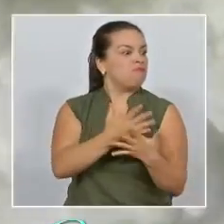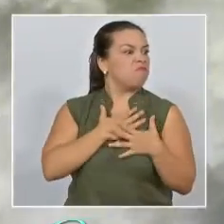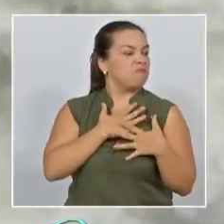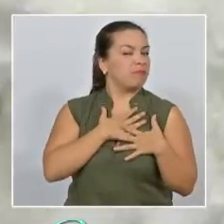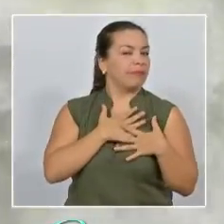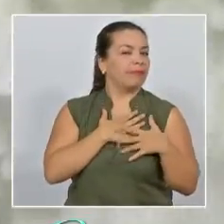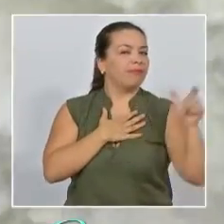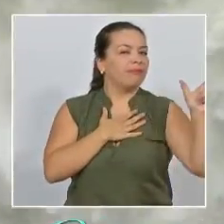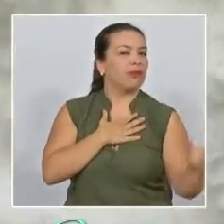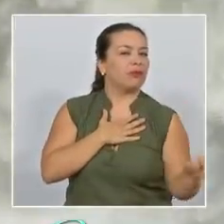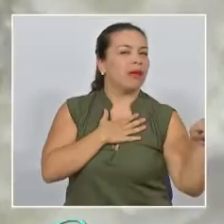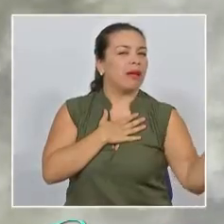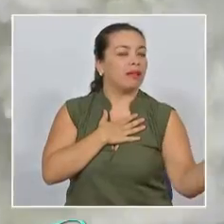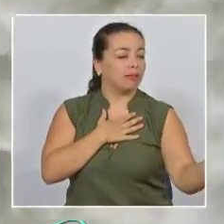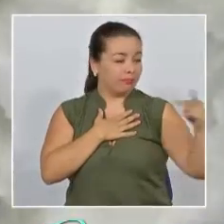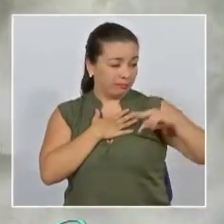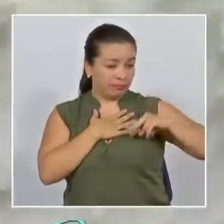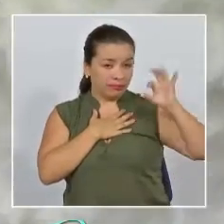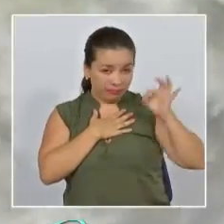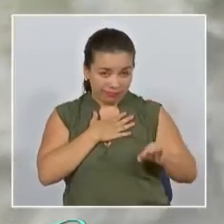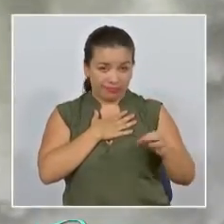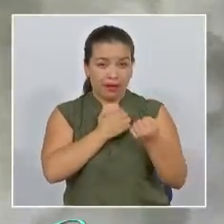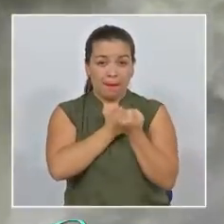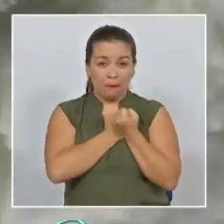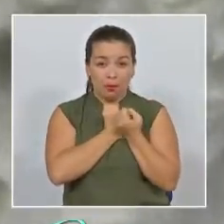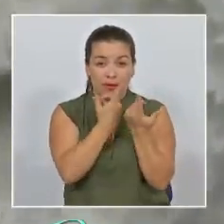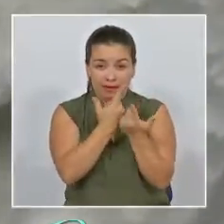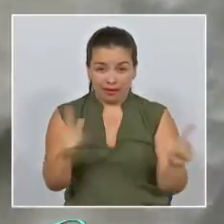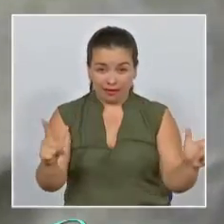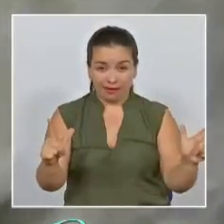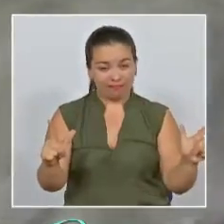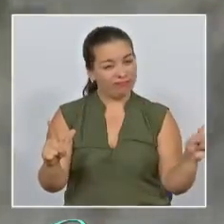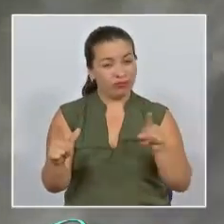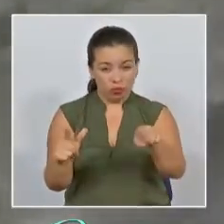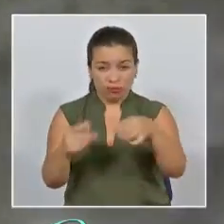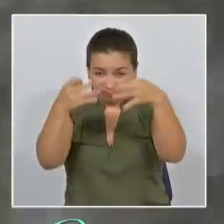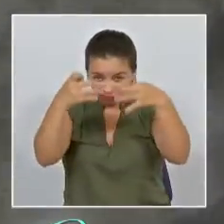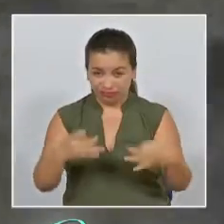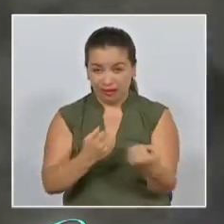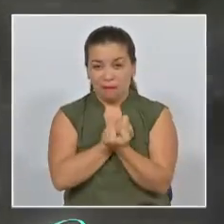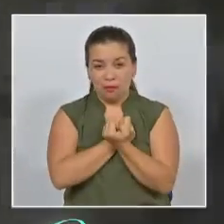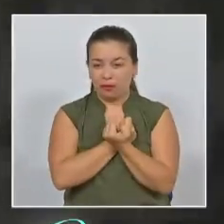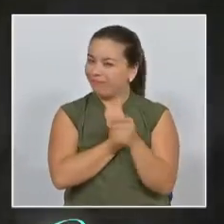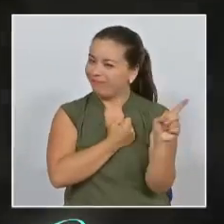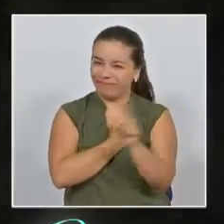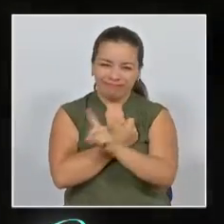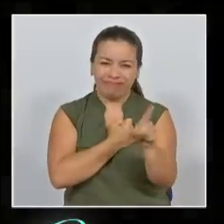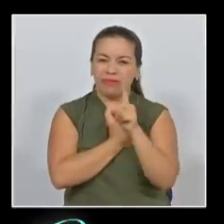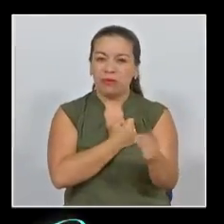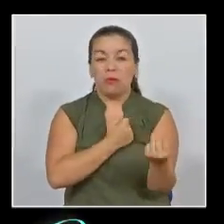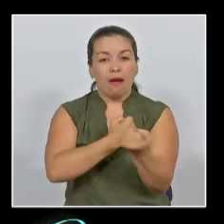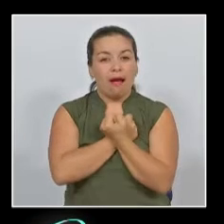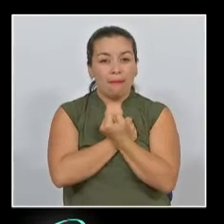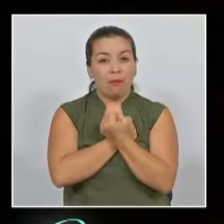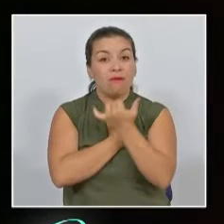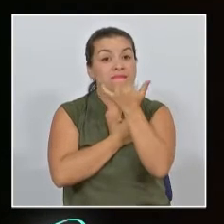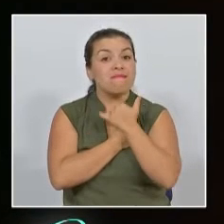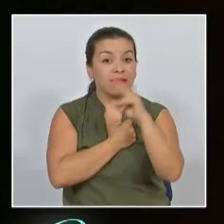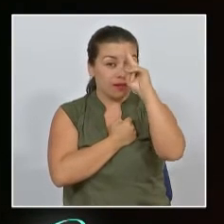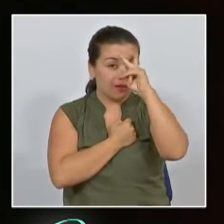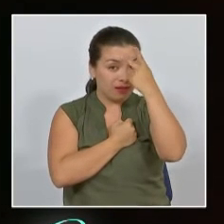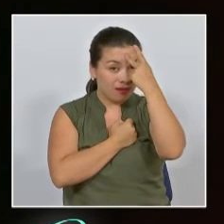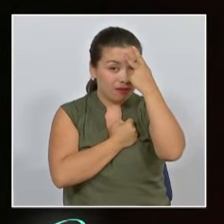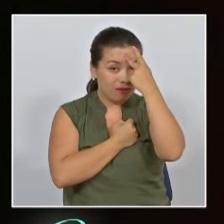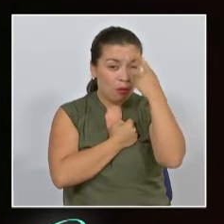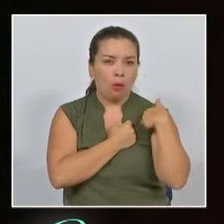esa otra persona no puede ser libre y tú no estás enamorado. El amor nunca se equivoca y casi nunca tiene la